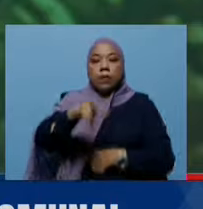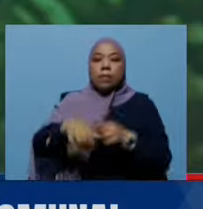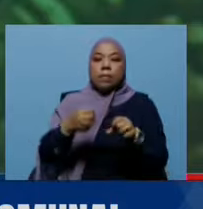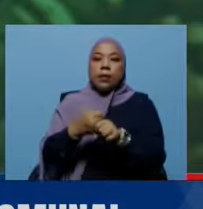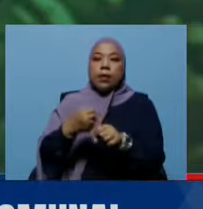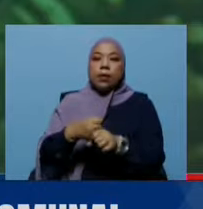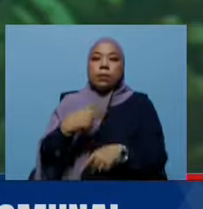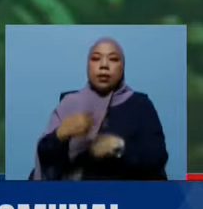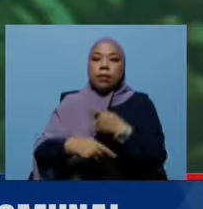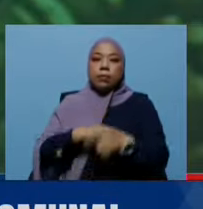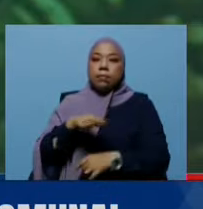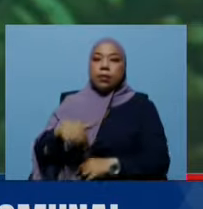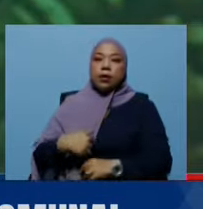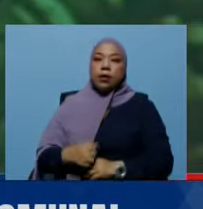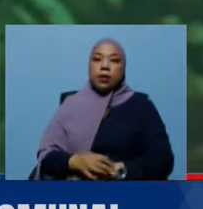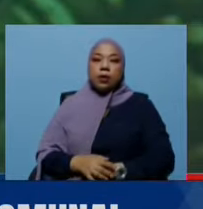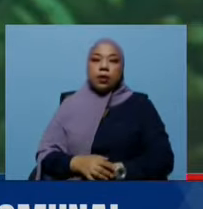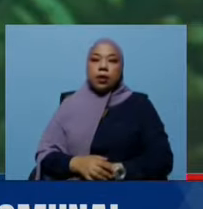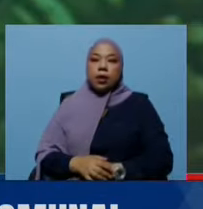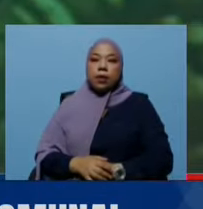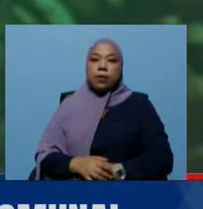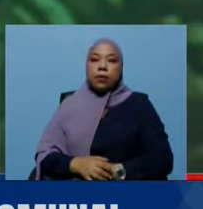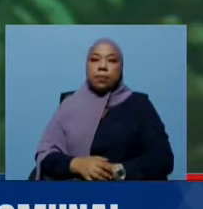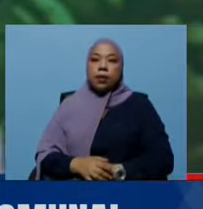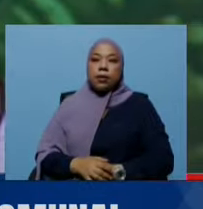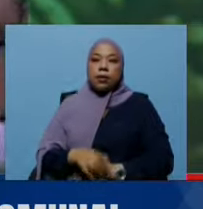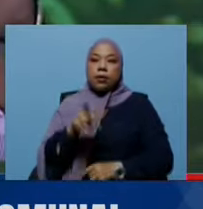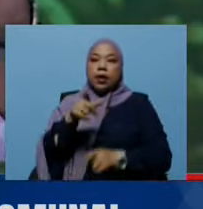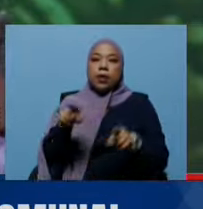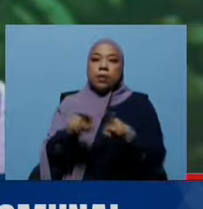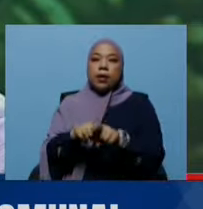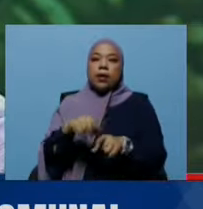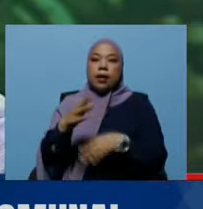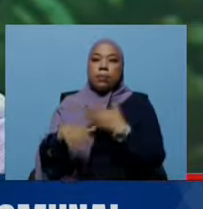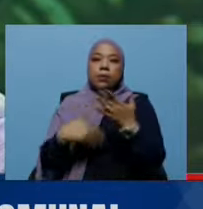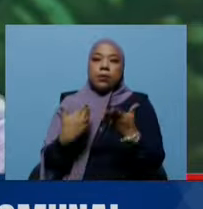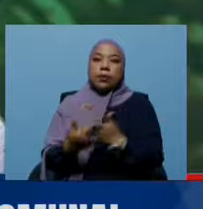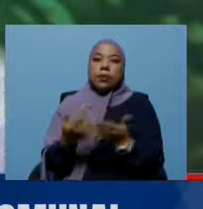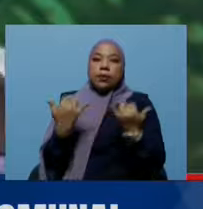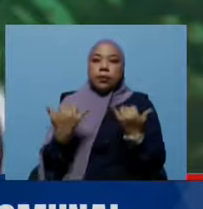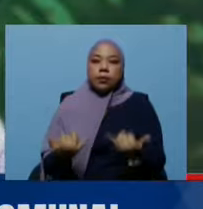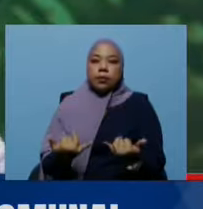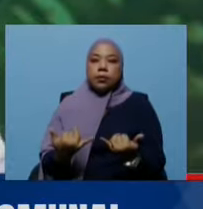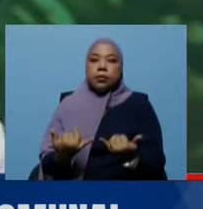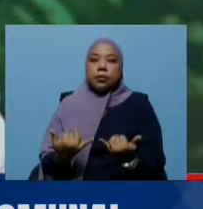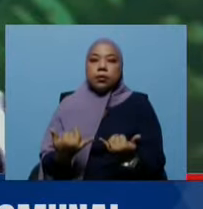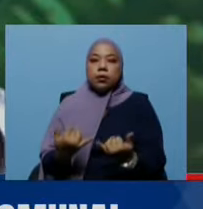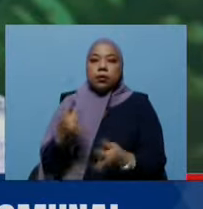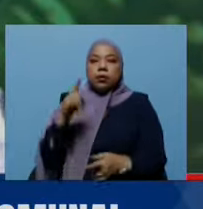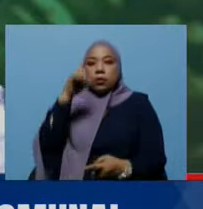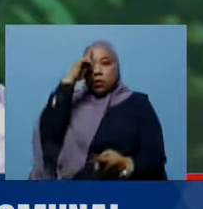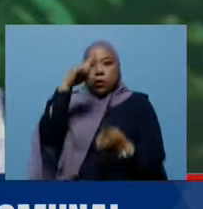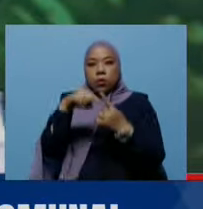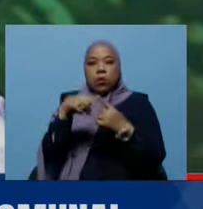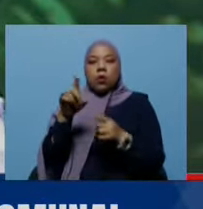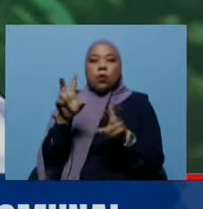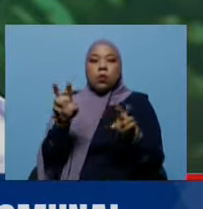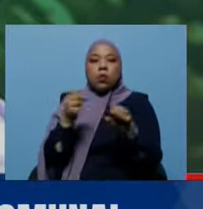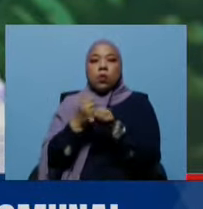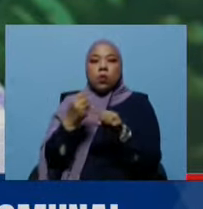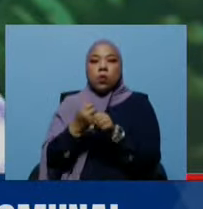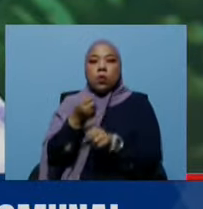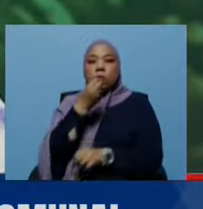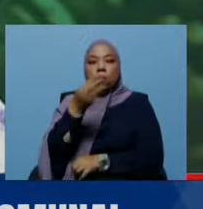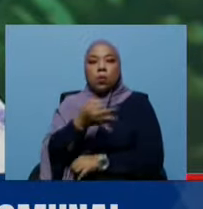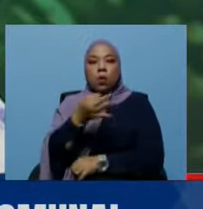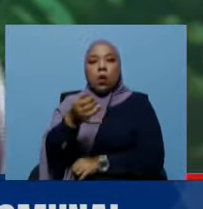con buenos métodos, con diálogo, con la ley y con la justicia. Y agrego yo, con el nuevo modelo económico